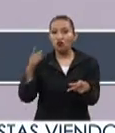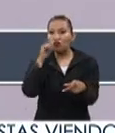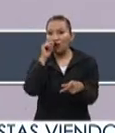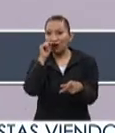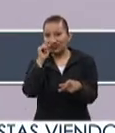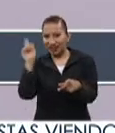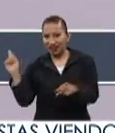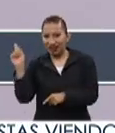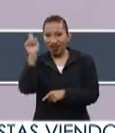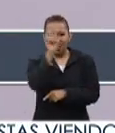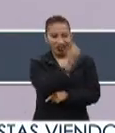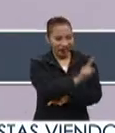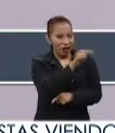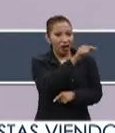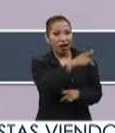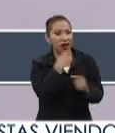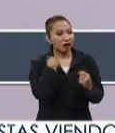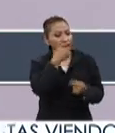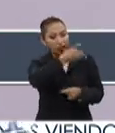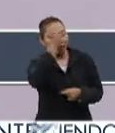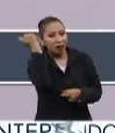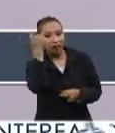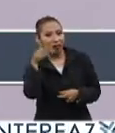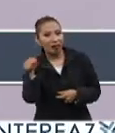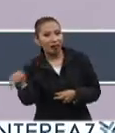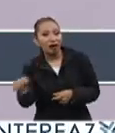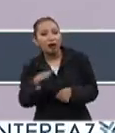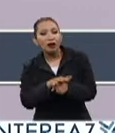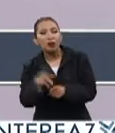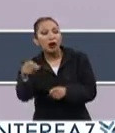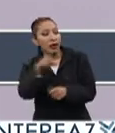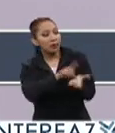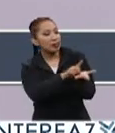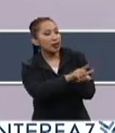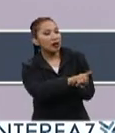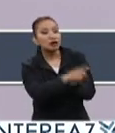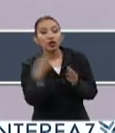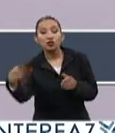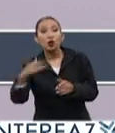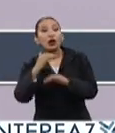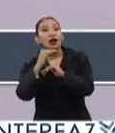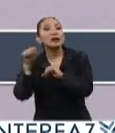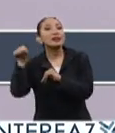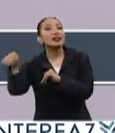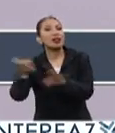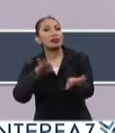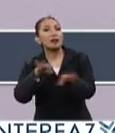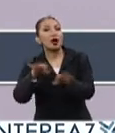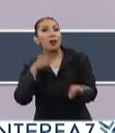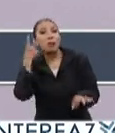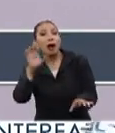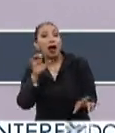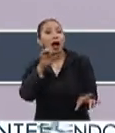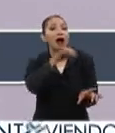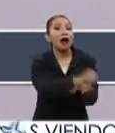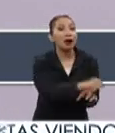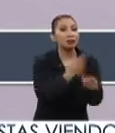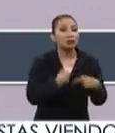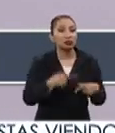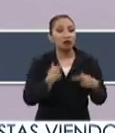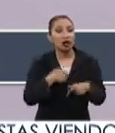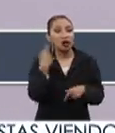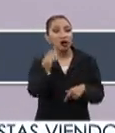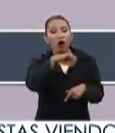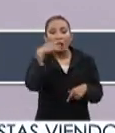elemento policíaco no conoce cuáles son los límites al momento de hacer una detención, cuáles son